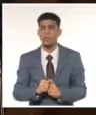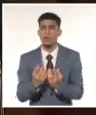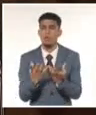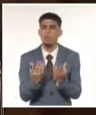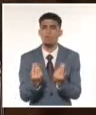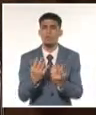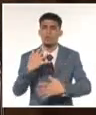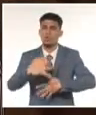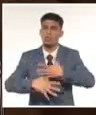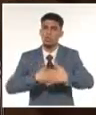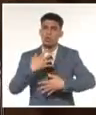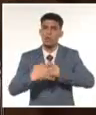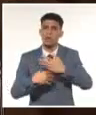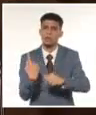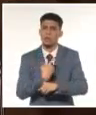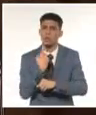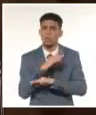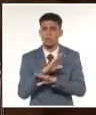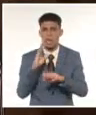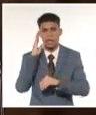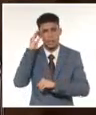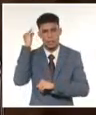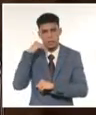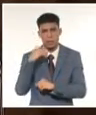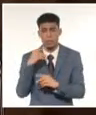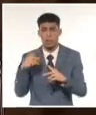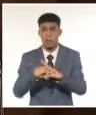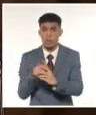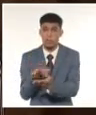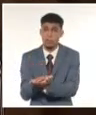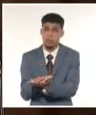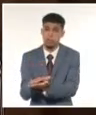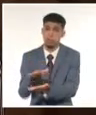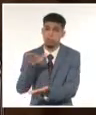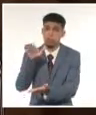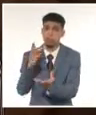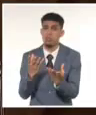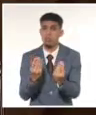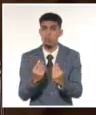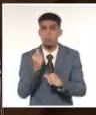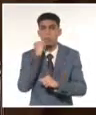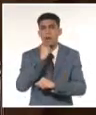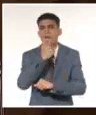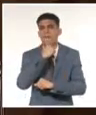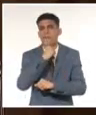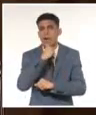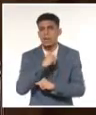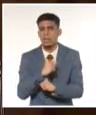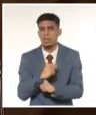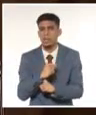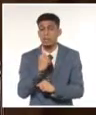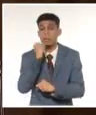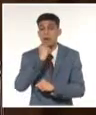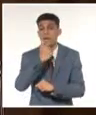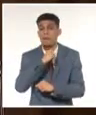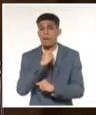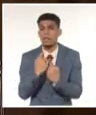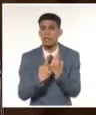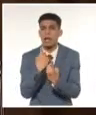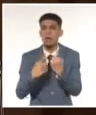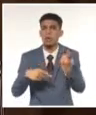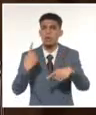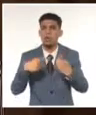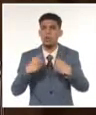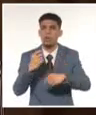que tenemos bien identificadas y su acumulación en el tiempo han facilitado la presencia de fenómenos y manifestaciones negativas en la